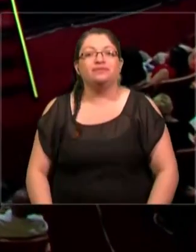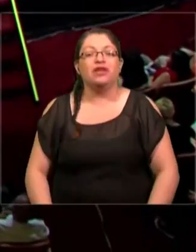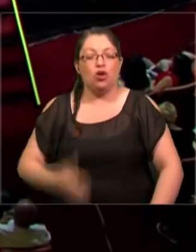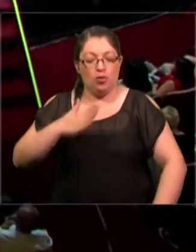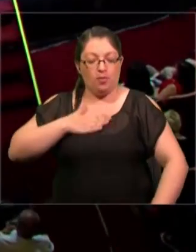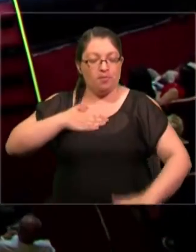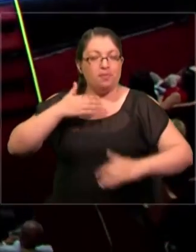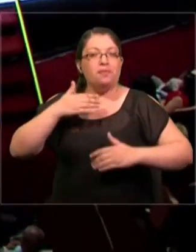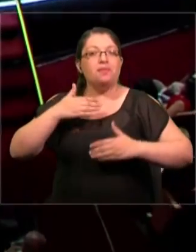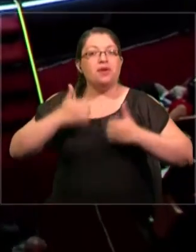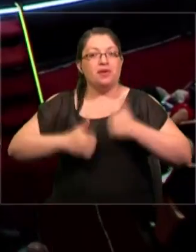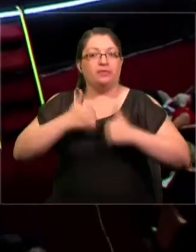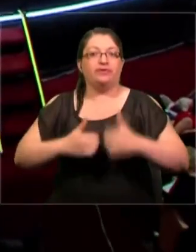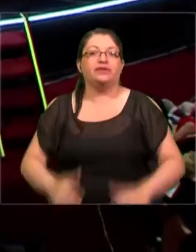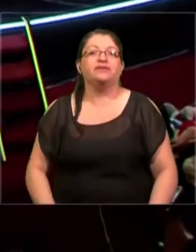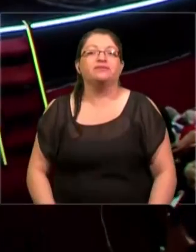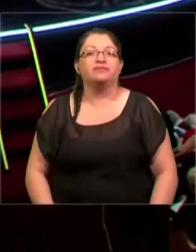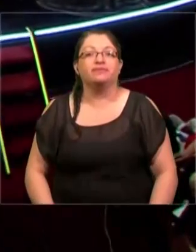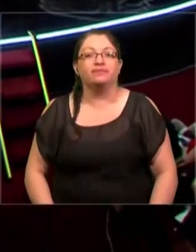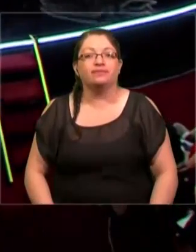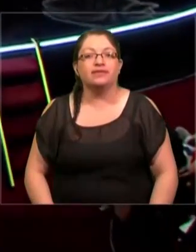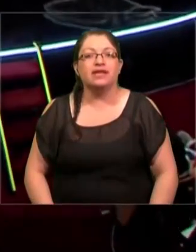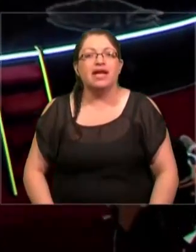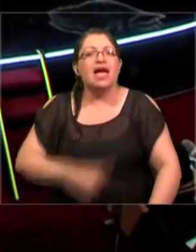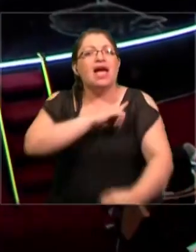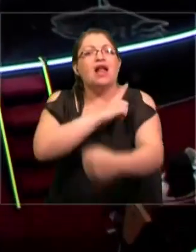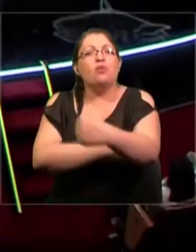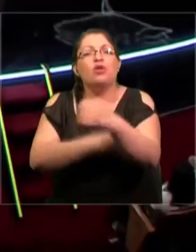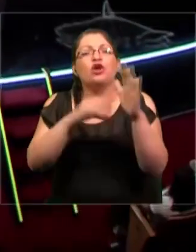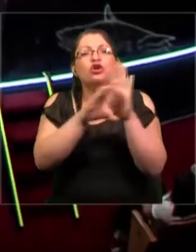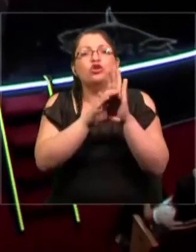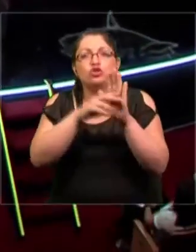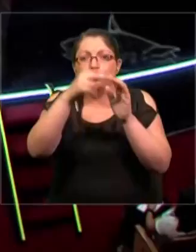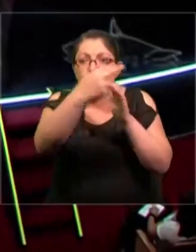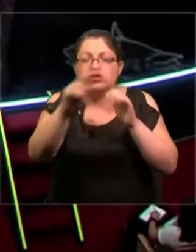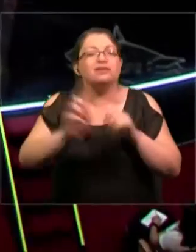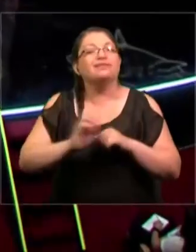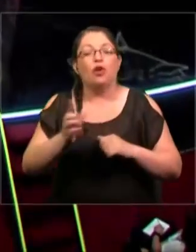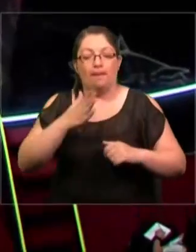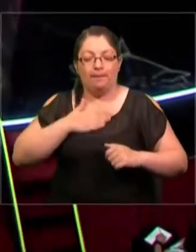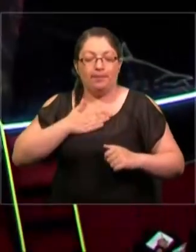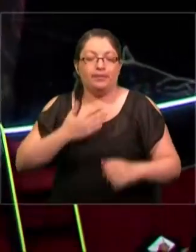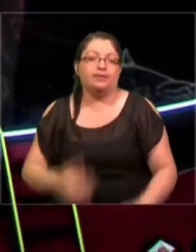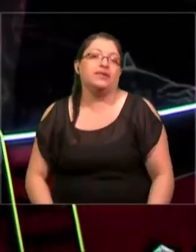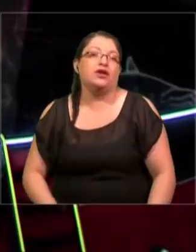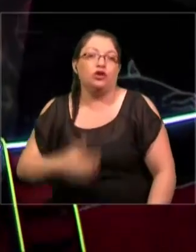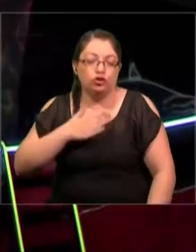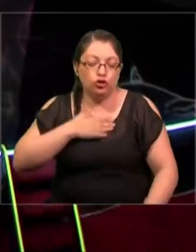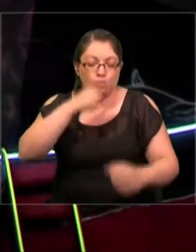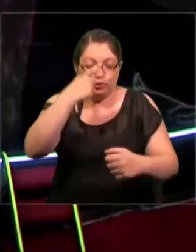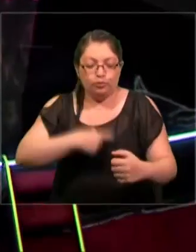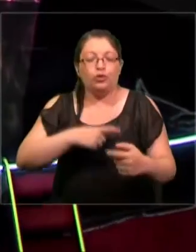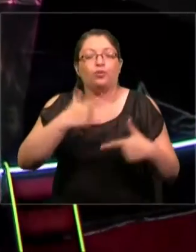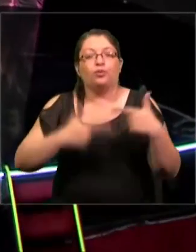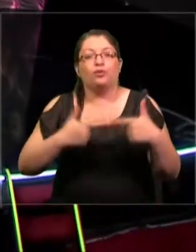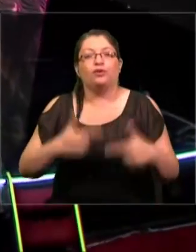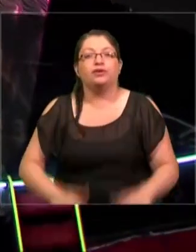carrera. El poder constituyente no está en ustedes, está en yo el político.